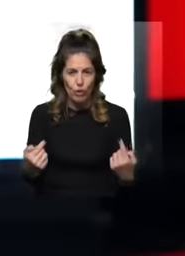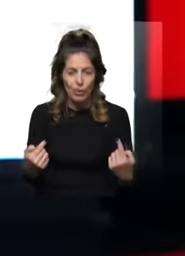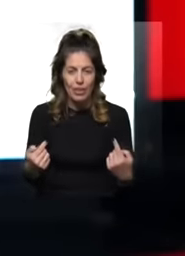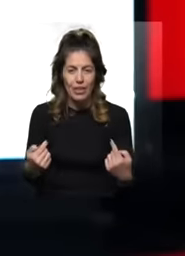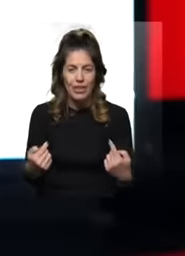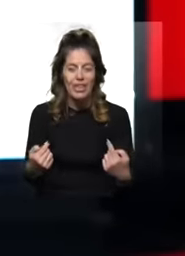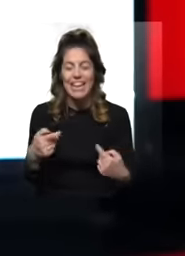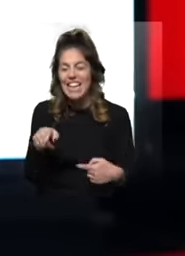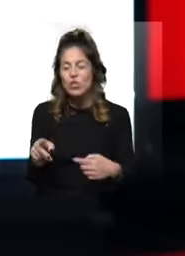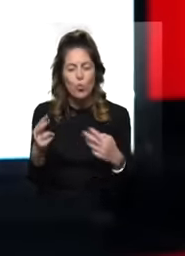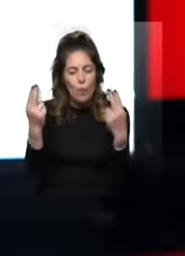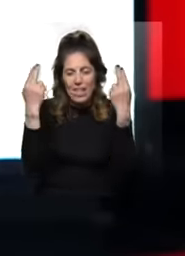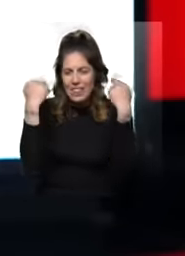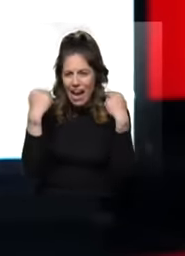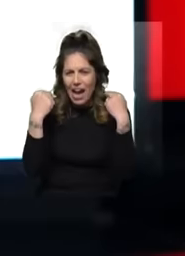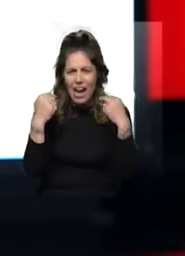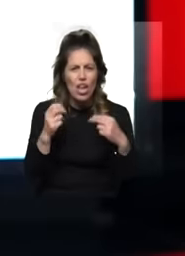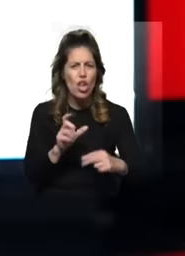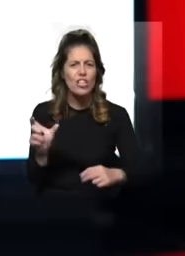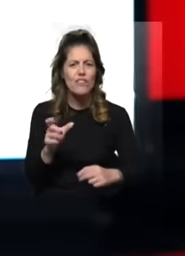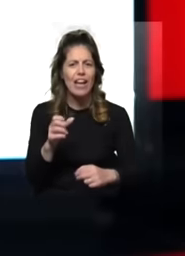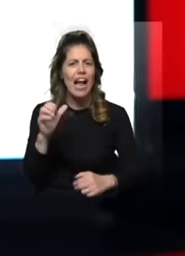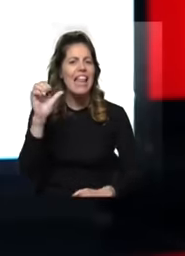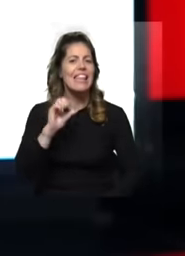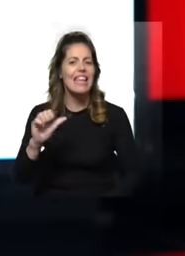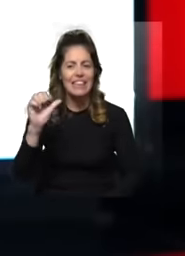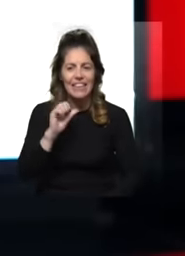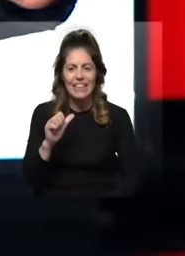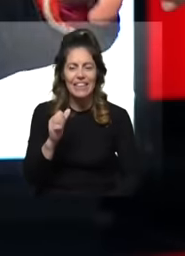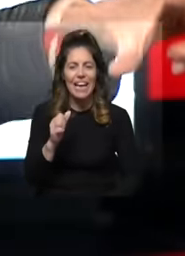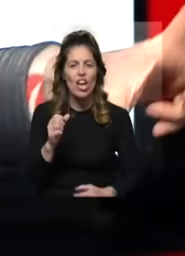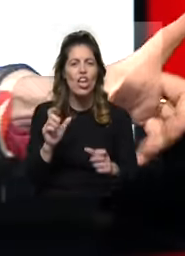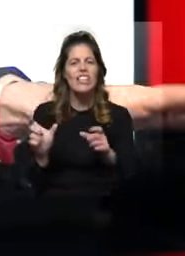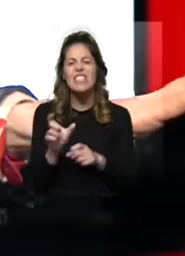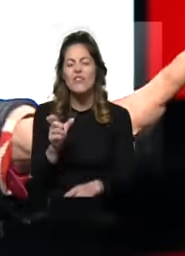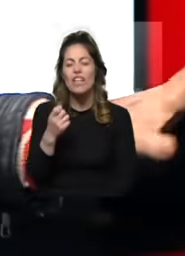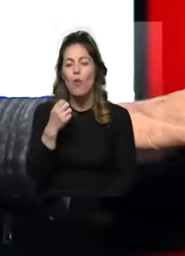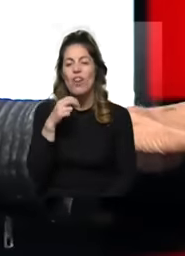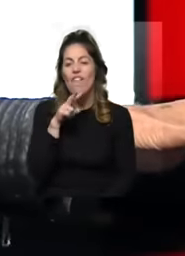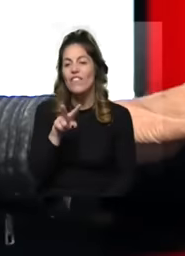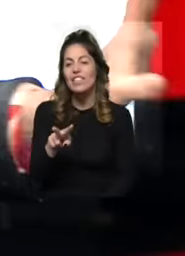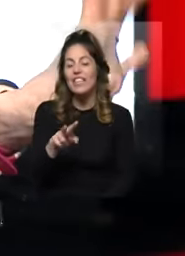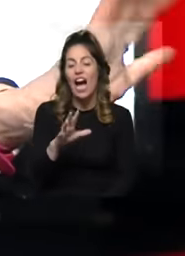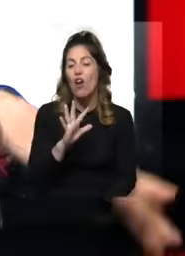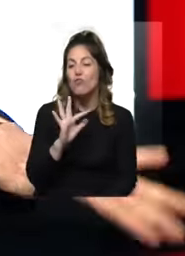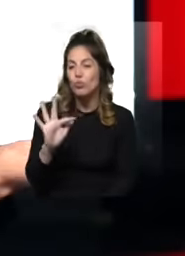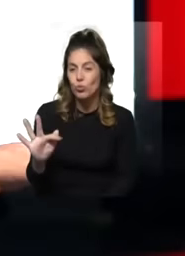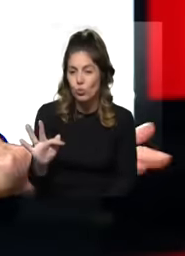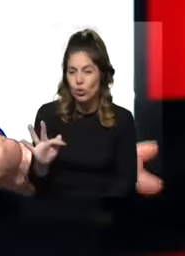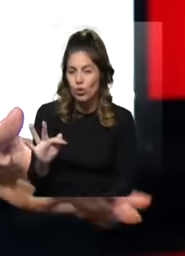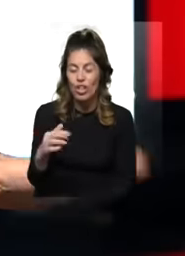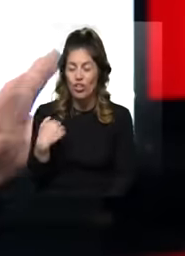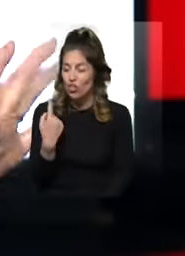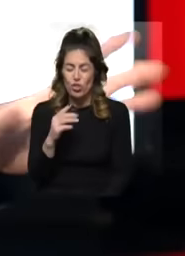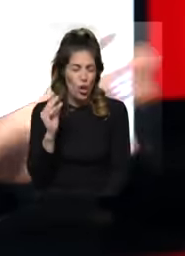su humildad lo que significaba la estrategia, lo que significaba una perspectiva a mediano y largo plazo que no la teníamos. Éramos